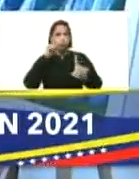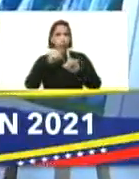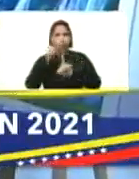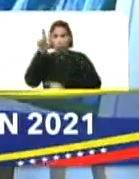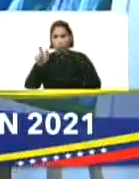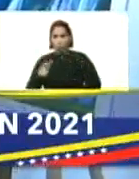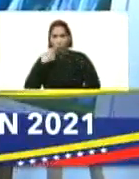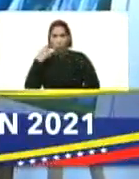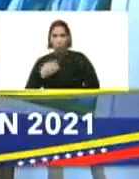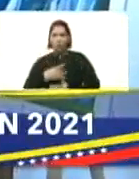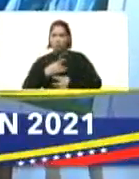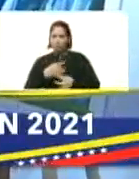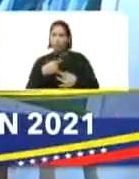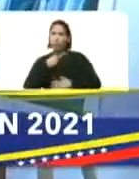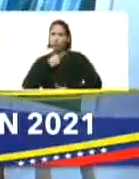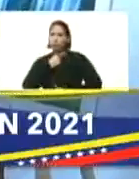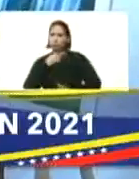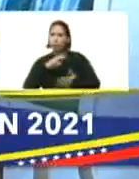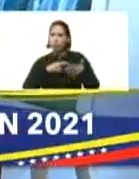Interesante, me gustaría leerlo.